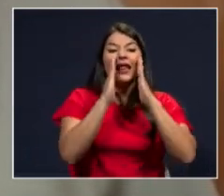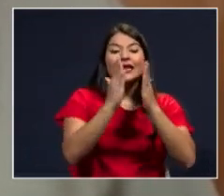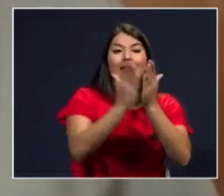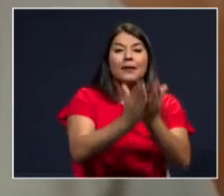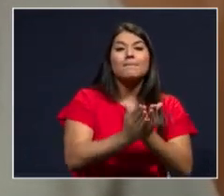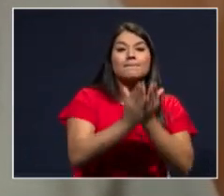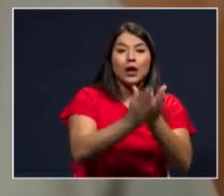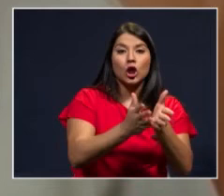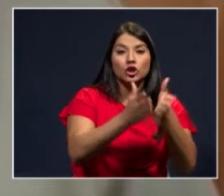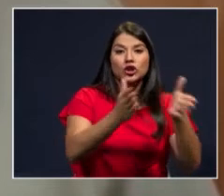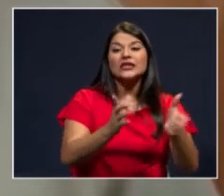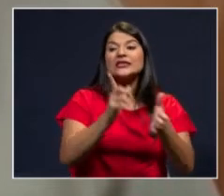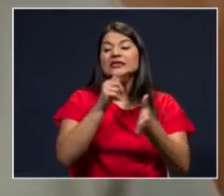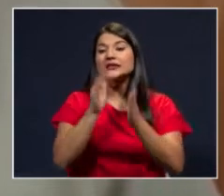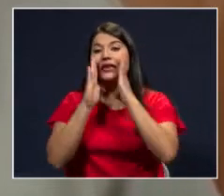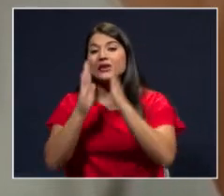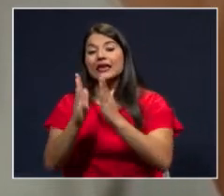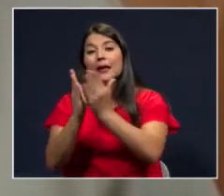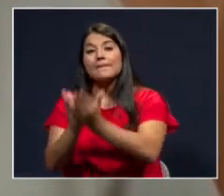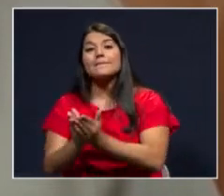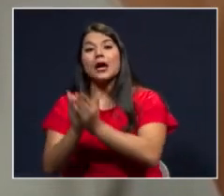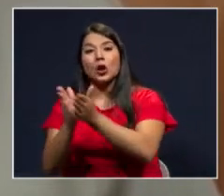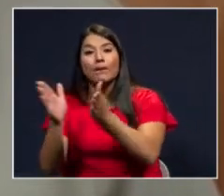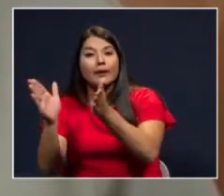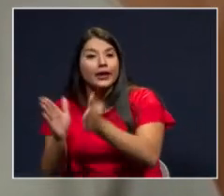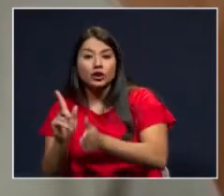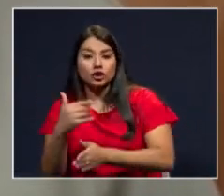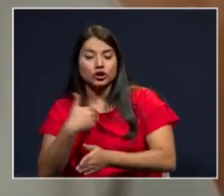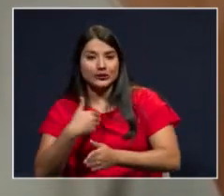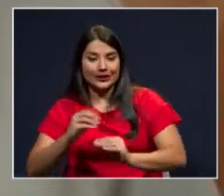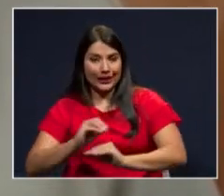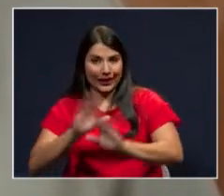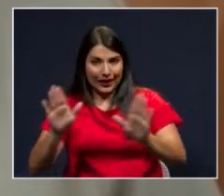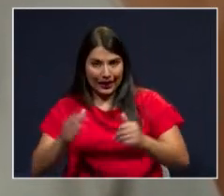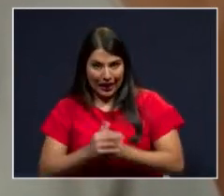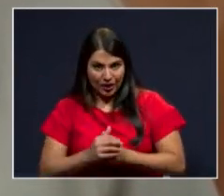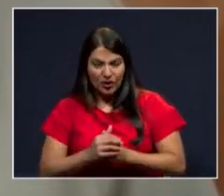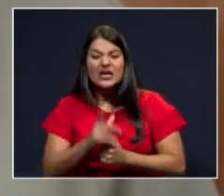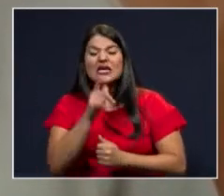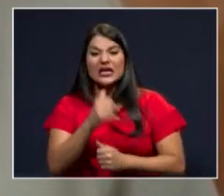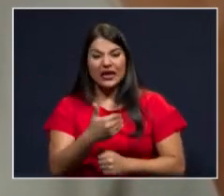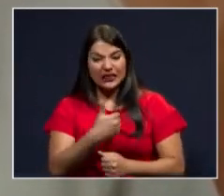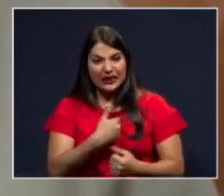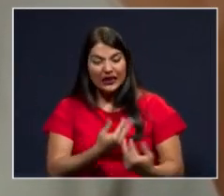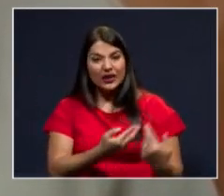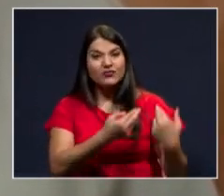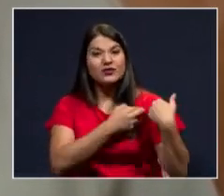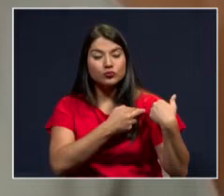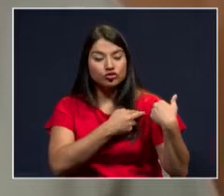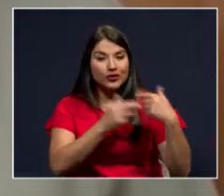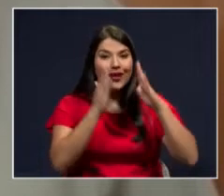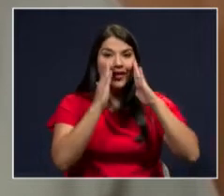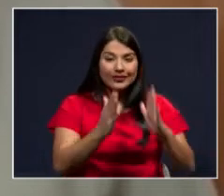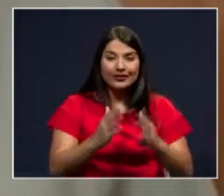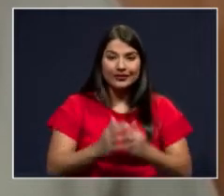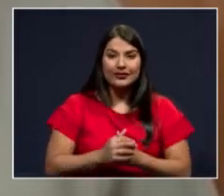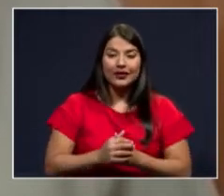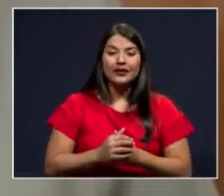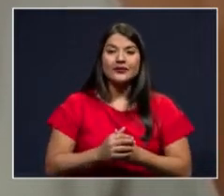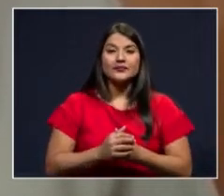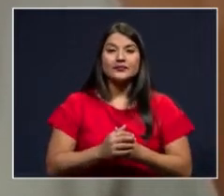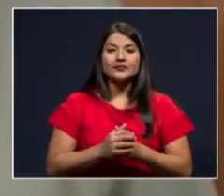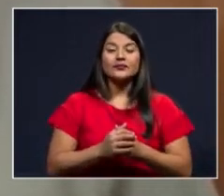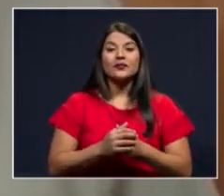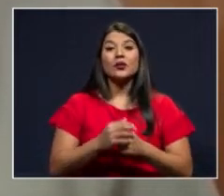Porque si estuviera claro quién tiene las potestades de autoridad portuaria, esta situación